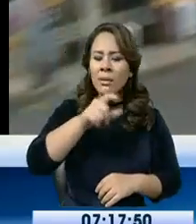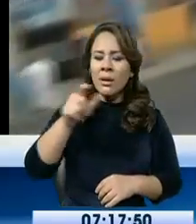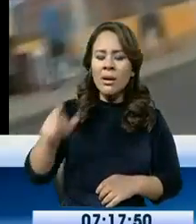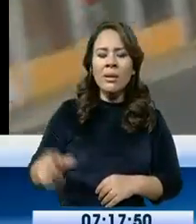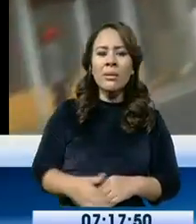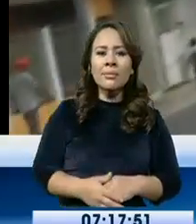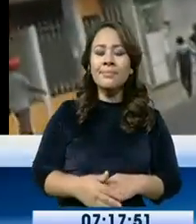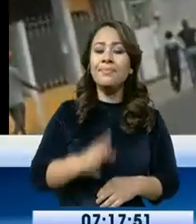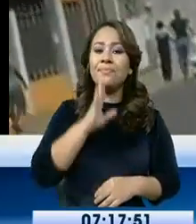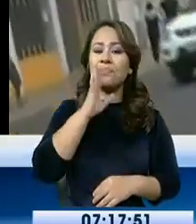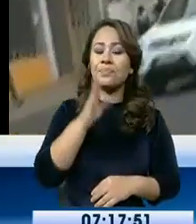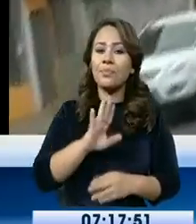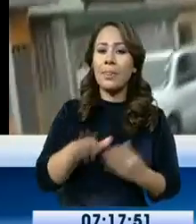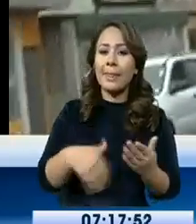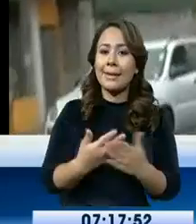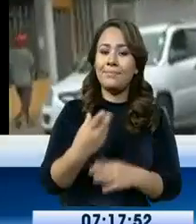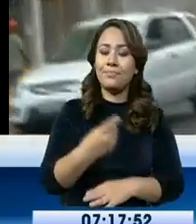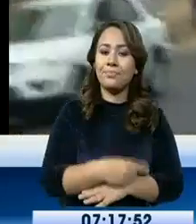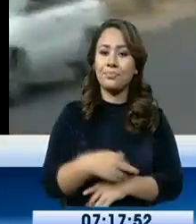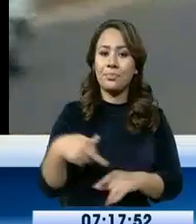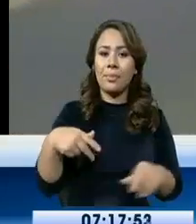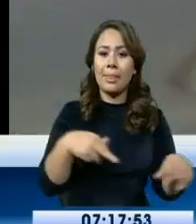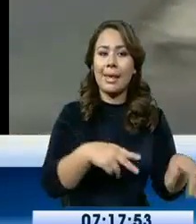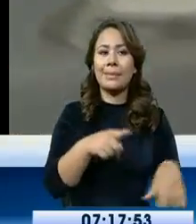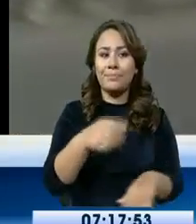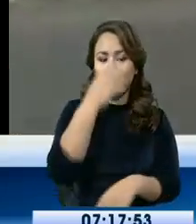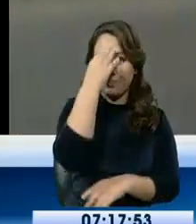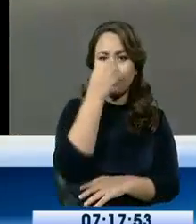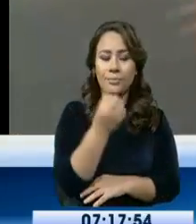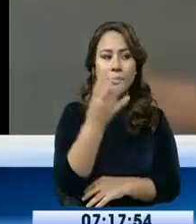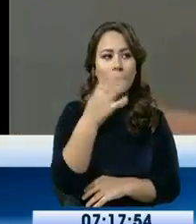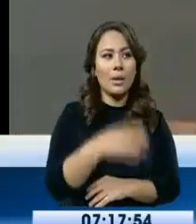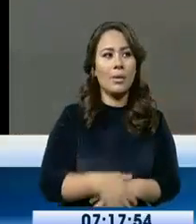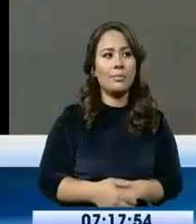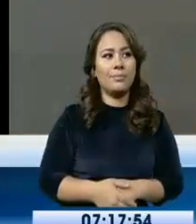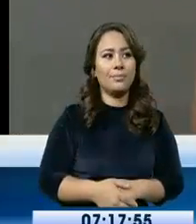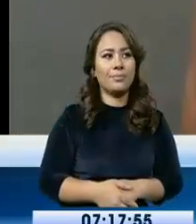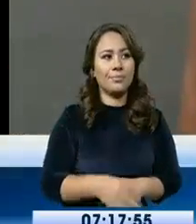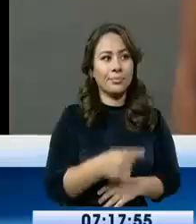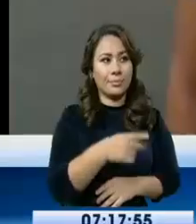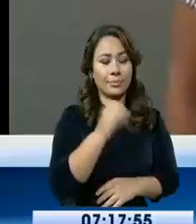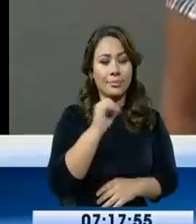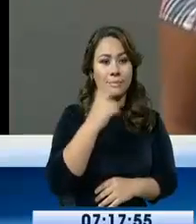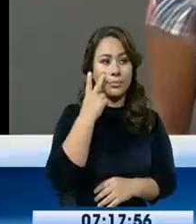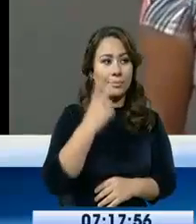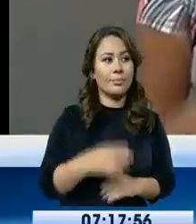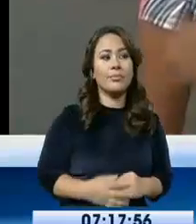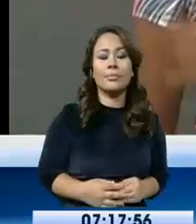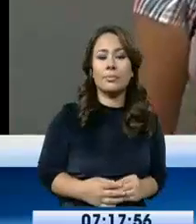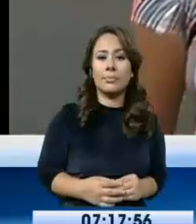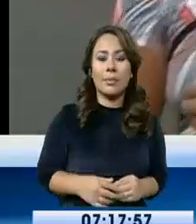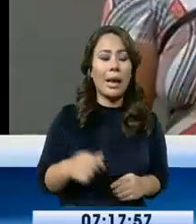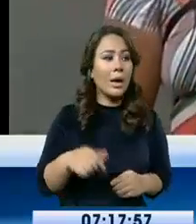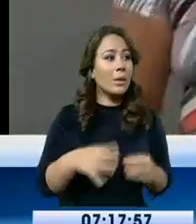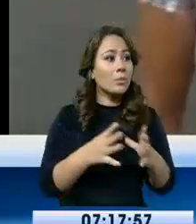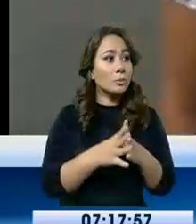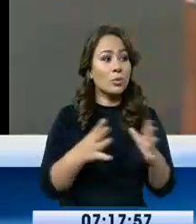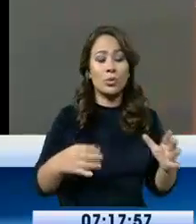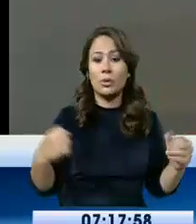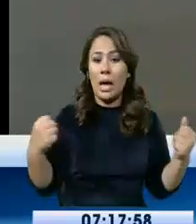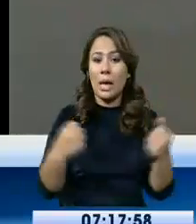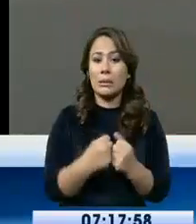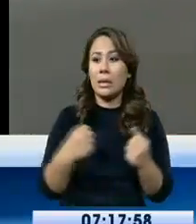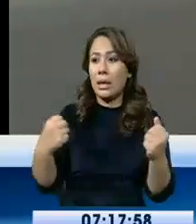diario deben transitar por este sector. Mi estimada amiga, buen día. Vemos y podemos constatar que aquí los accidentes son